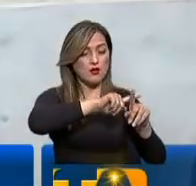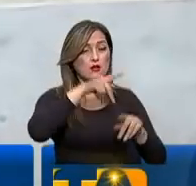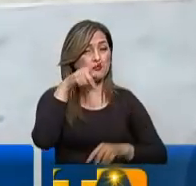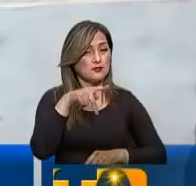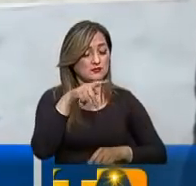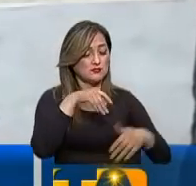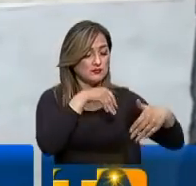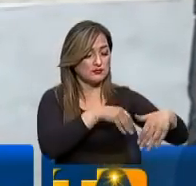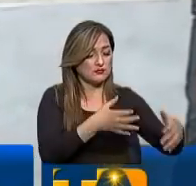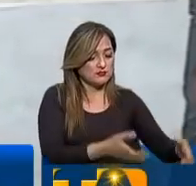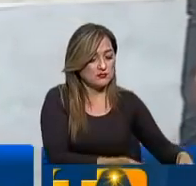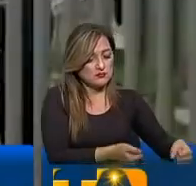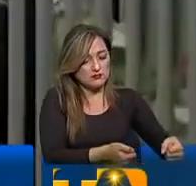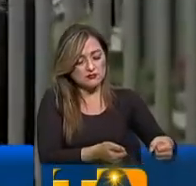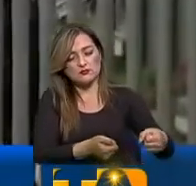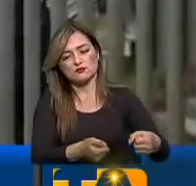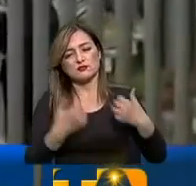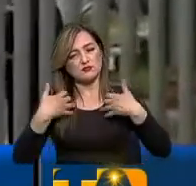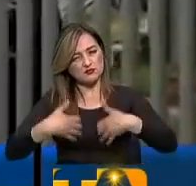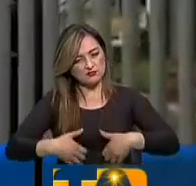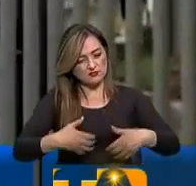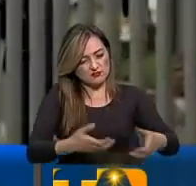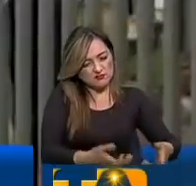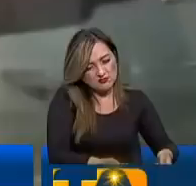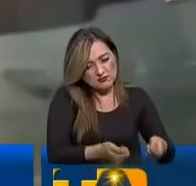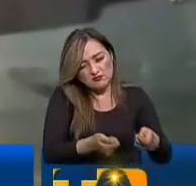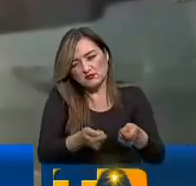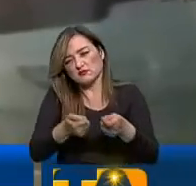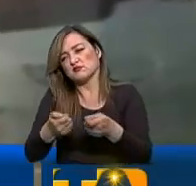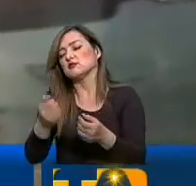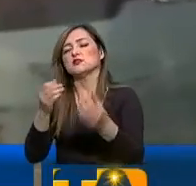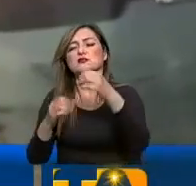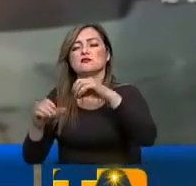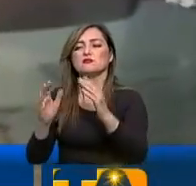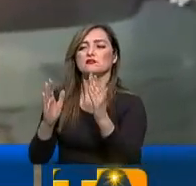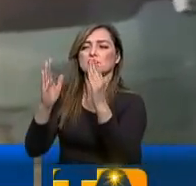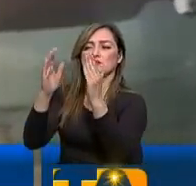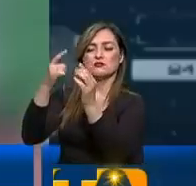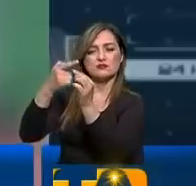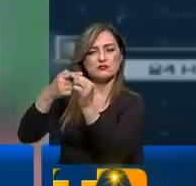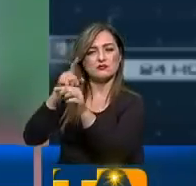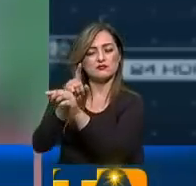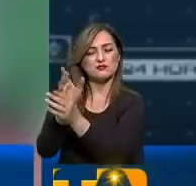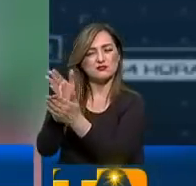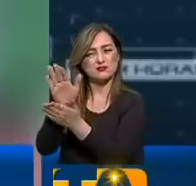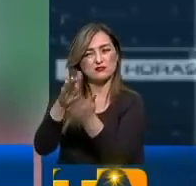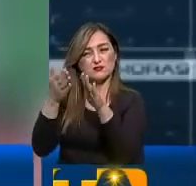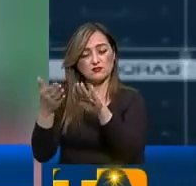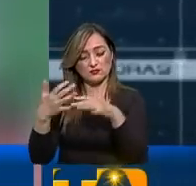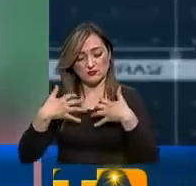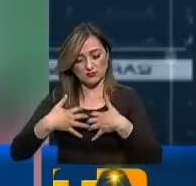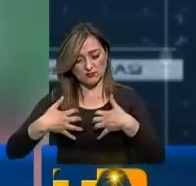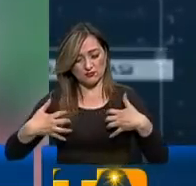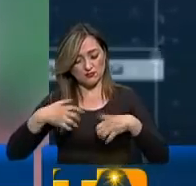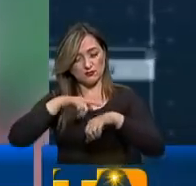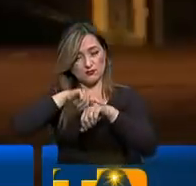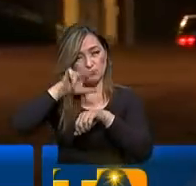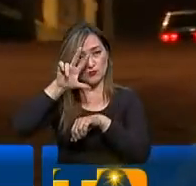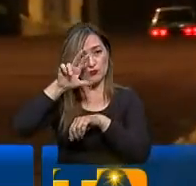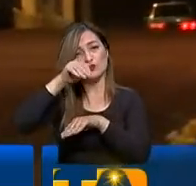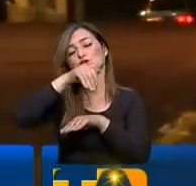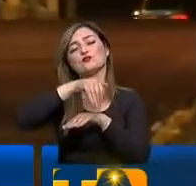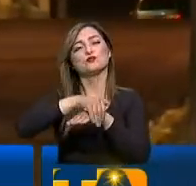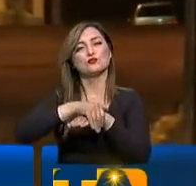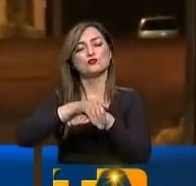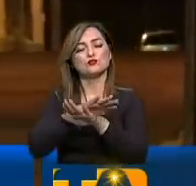de Pedernales. Luego el cuerpo fue trasladado a los laboratorios de criminalística de Quito. La autopsia empezó pasadas las 3 de la tarde